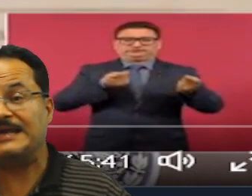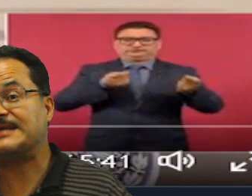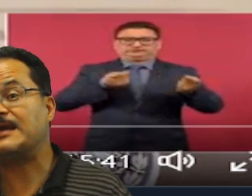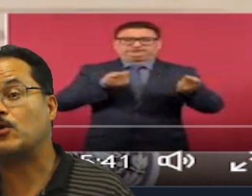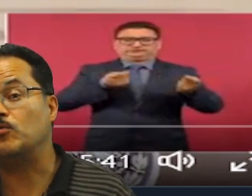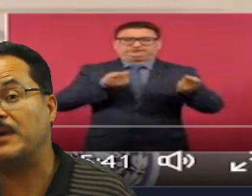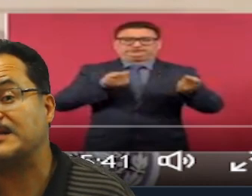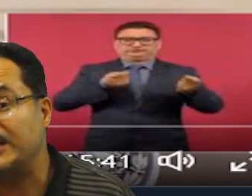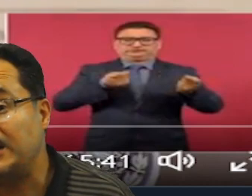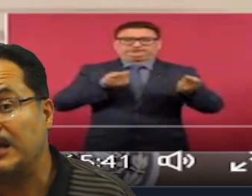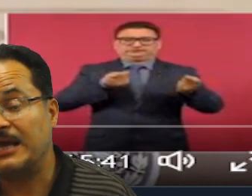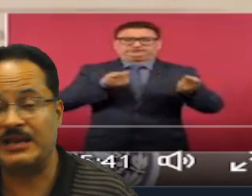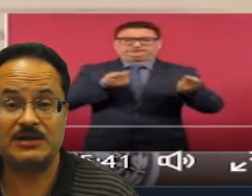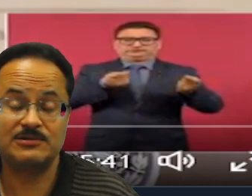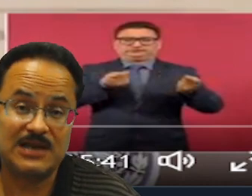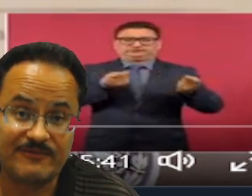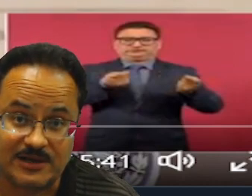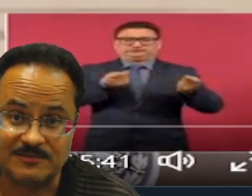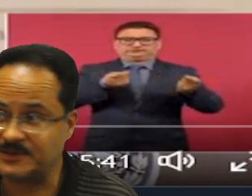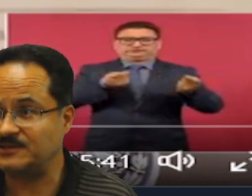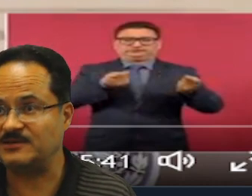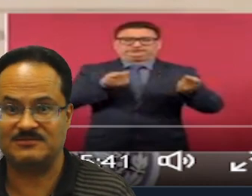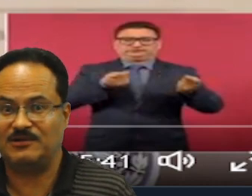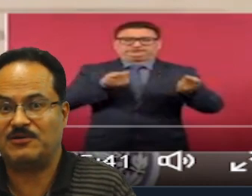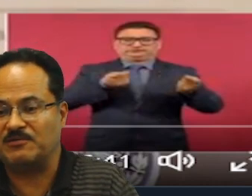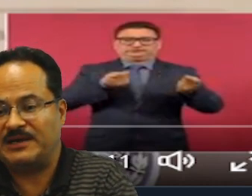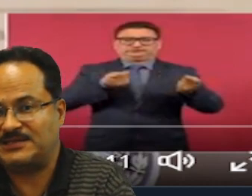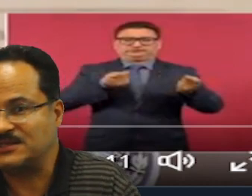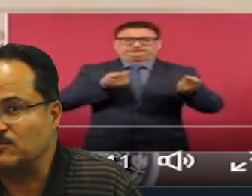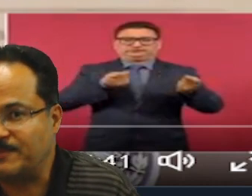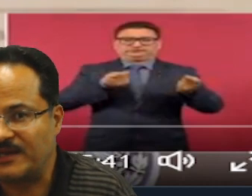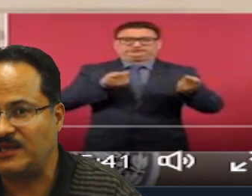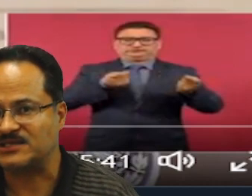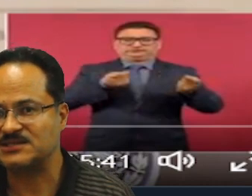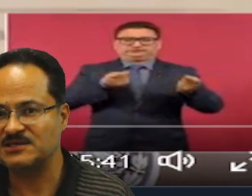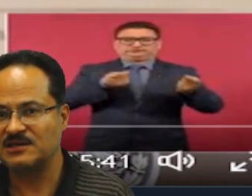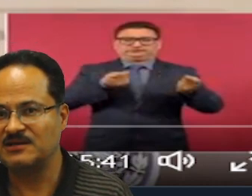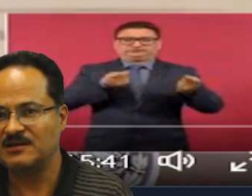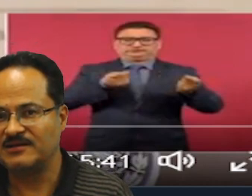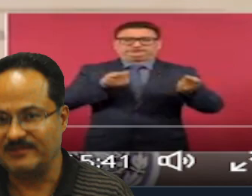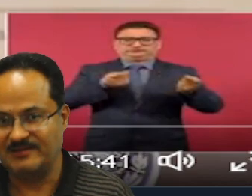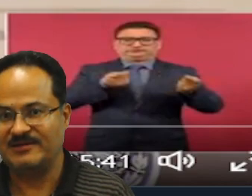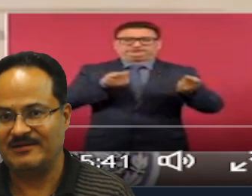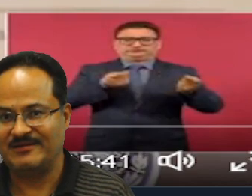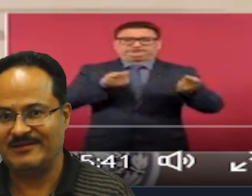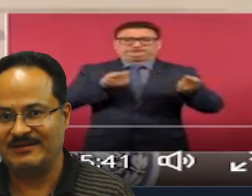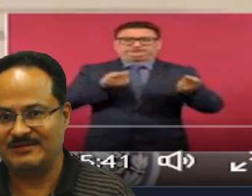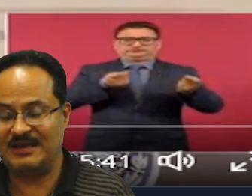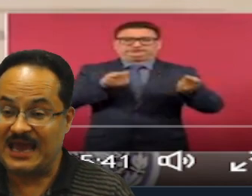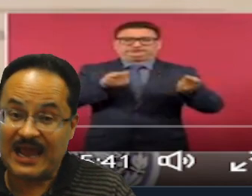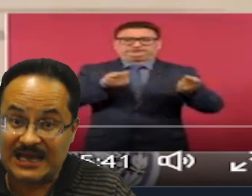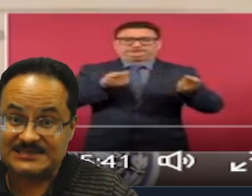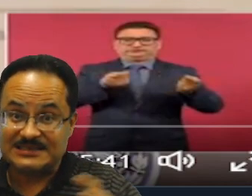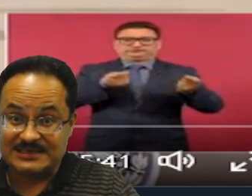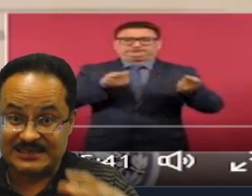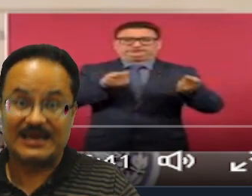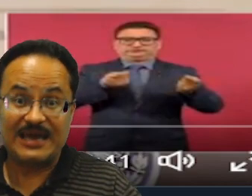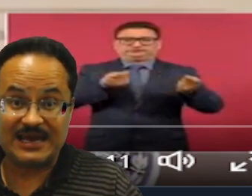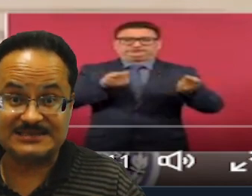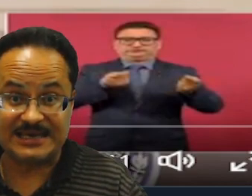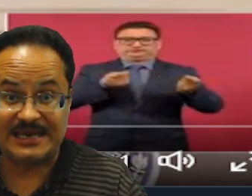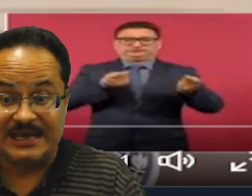es que es que hay que combatir el narcotráfico Perdón no lo combates en tu país te quejas